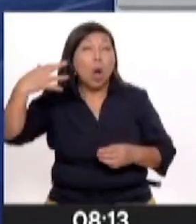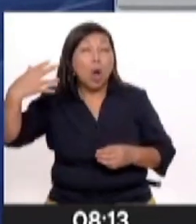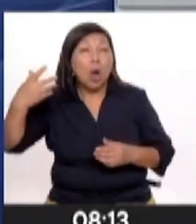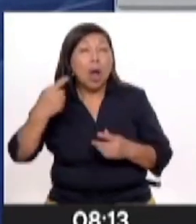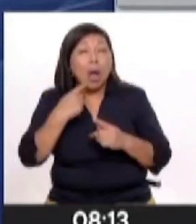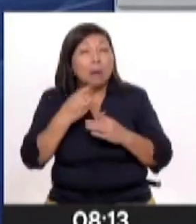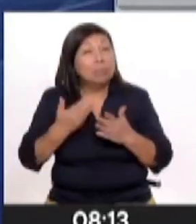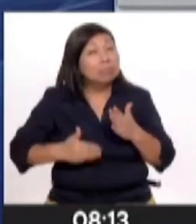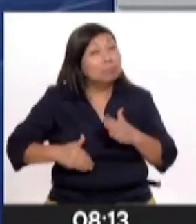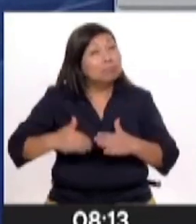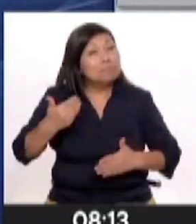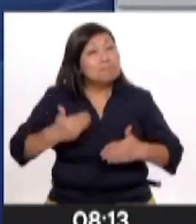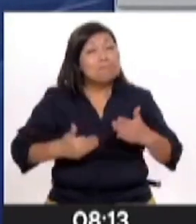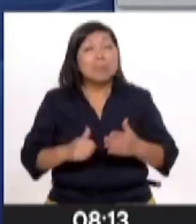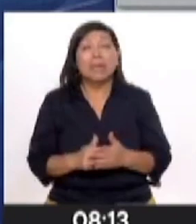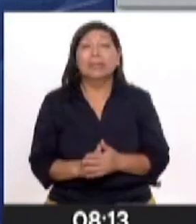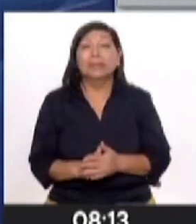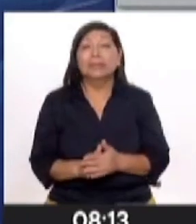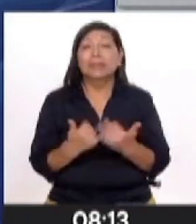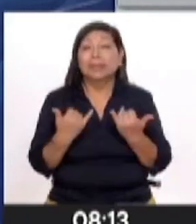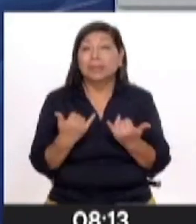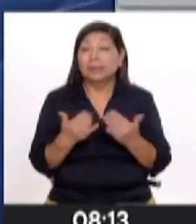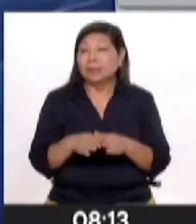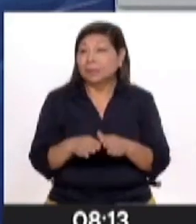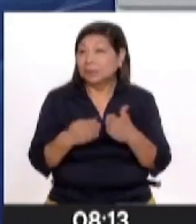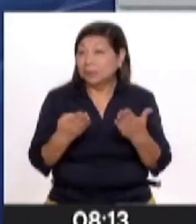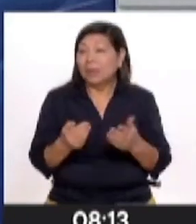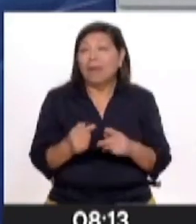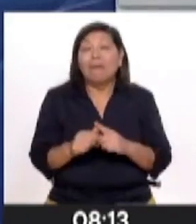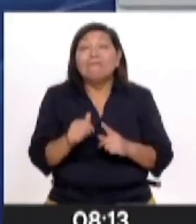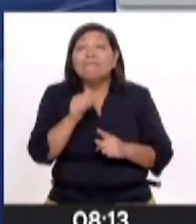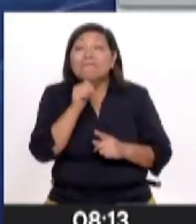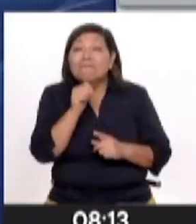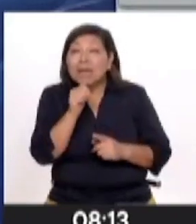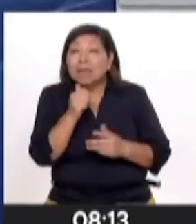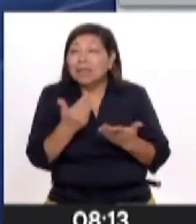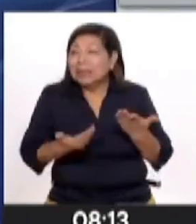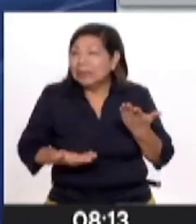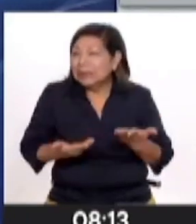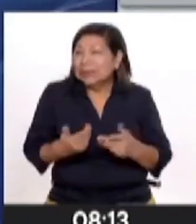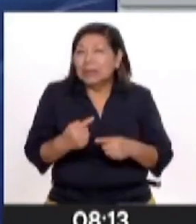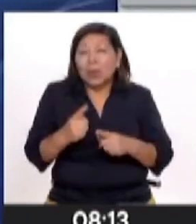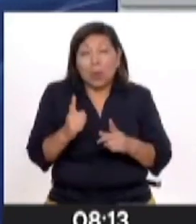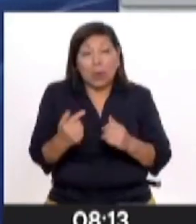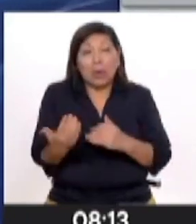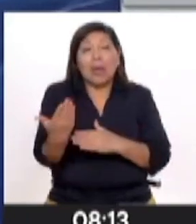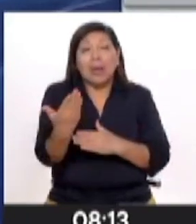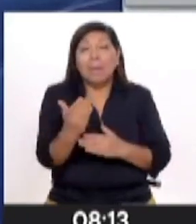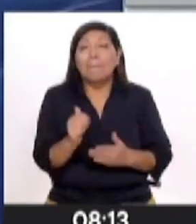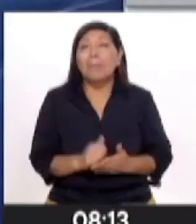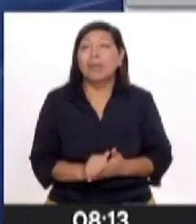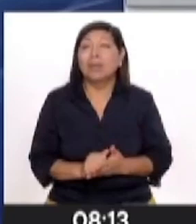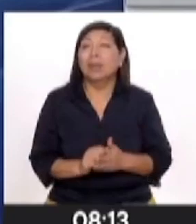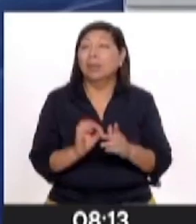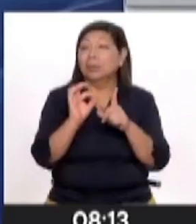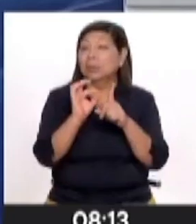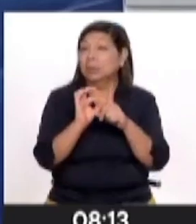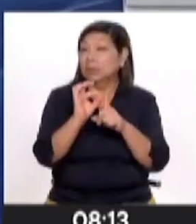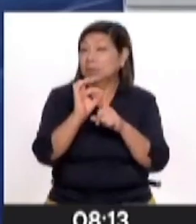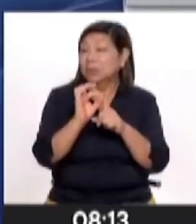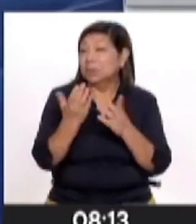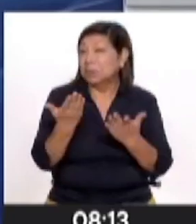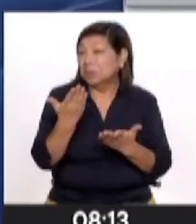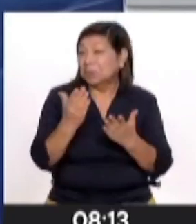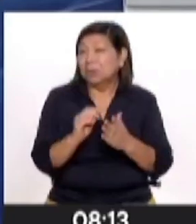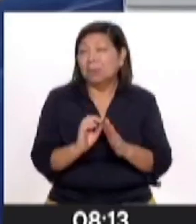grados aproximadamente. Así que esta cobertura nubosa todavía nos va a acompañar en lo que va de la mañana. Las temperaturas que vamos a estar alcanzando